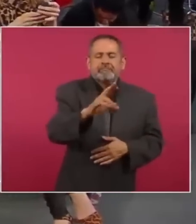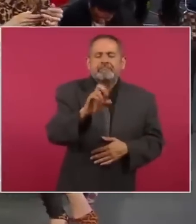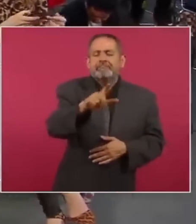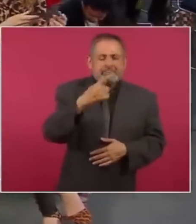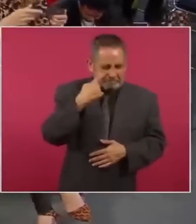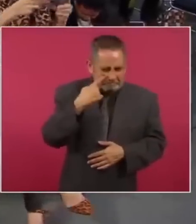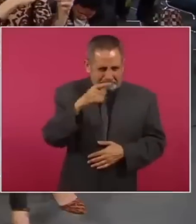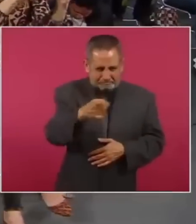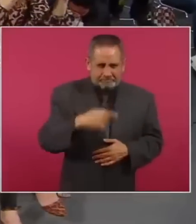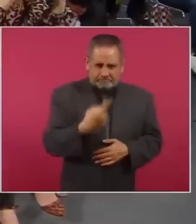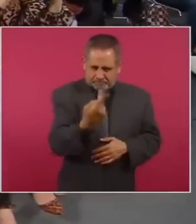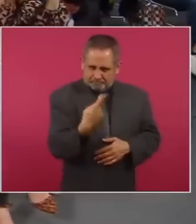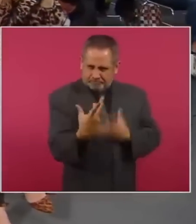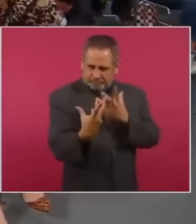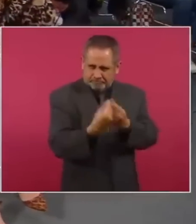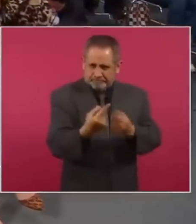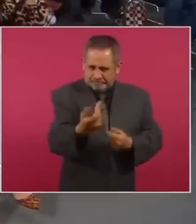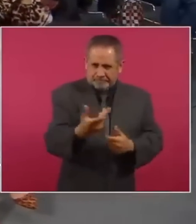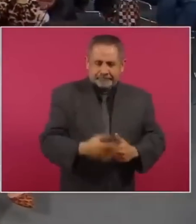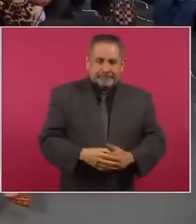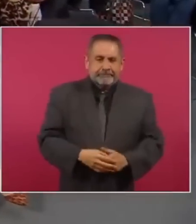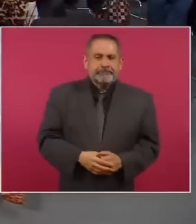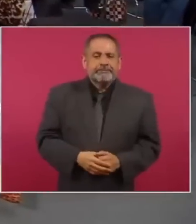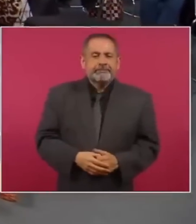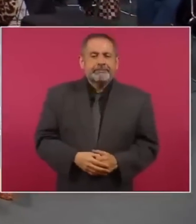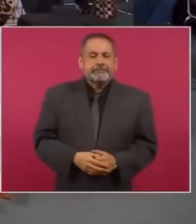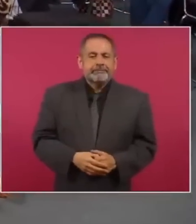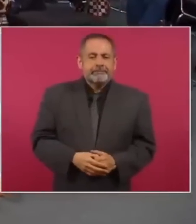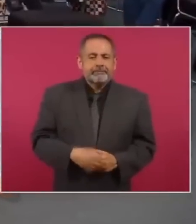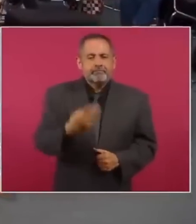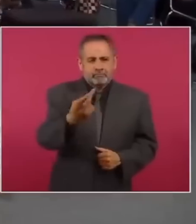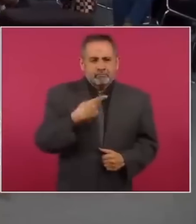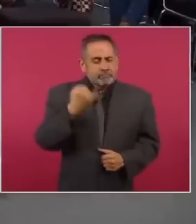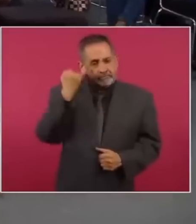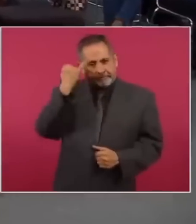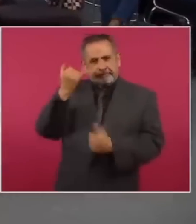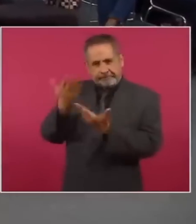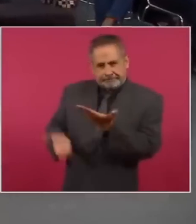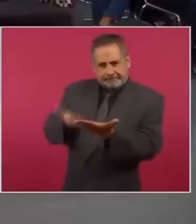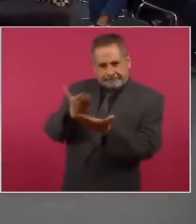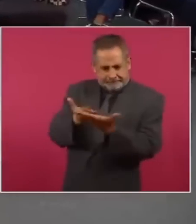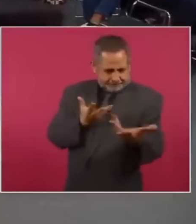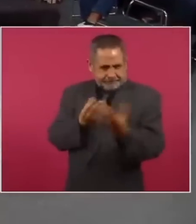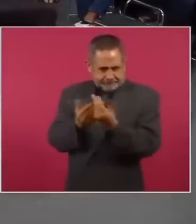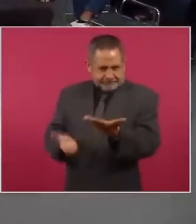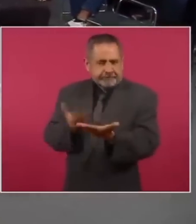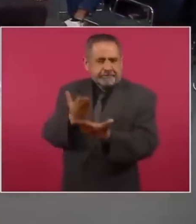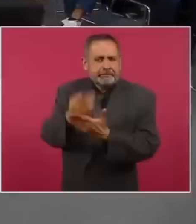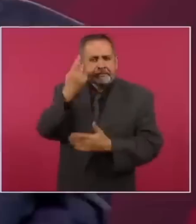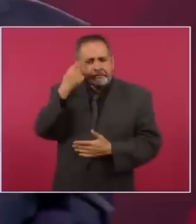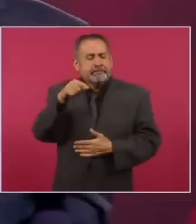algo juntos. Vamos a presentar una iniciativa para que